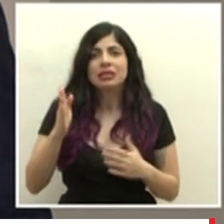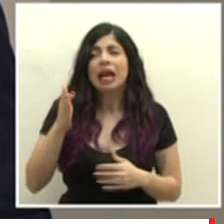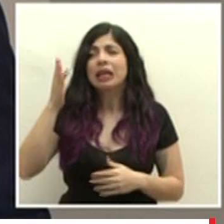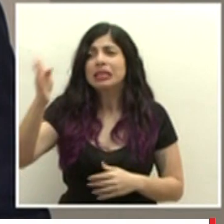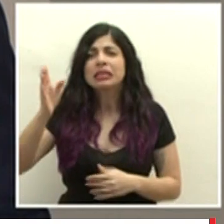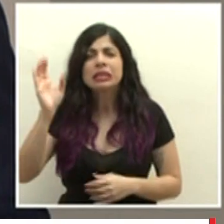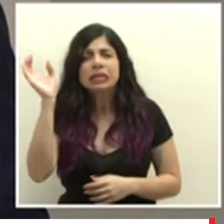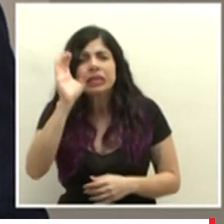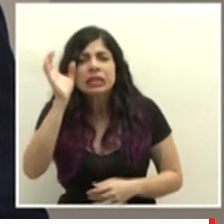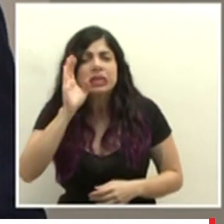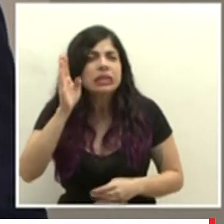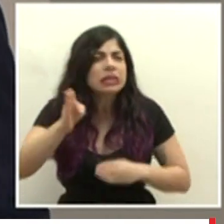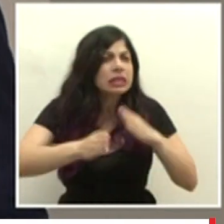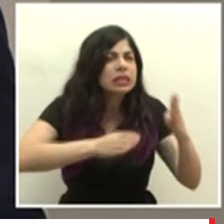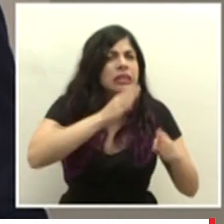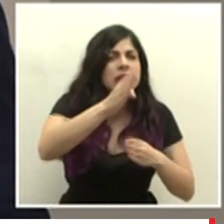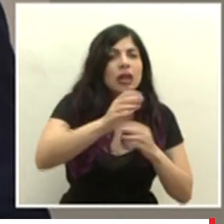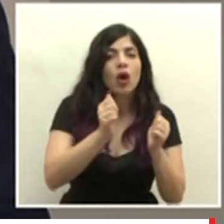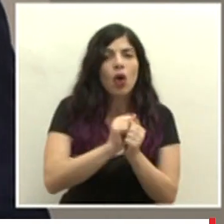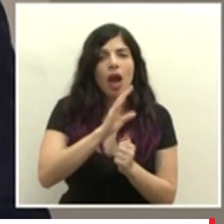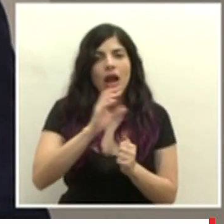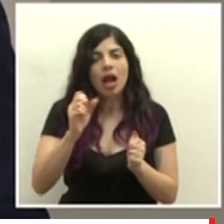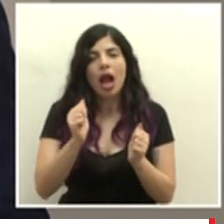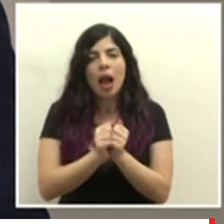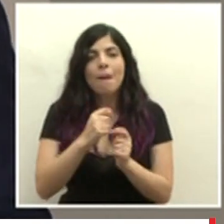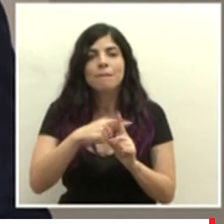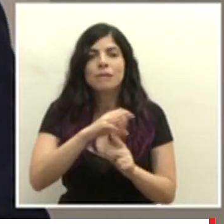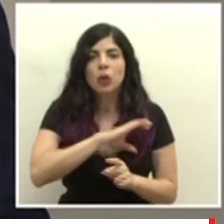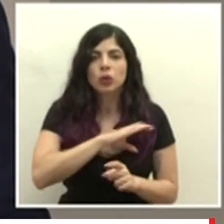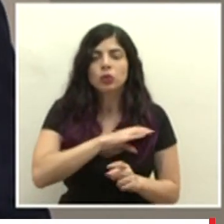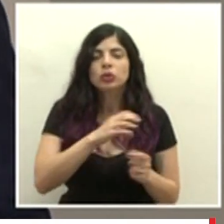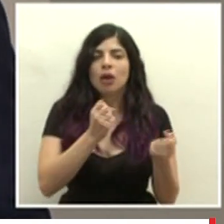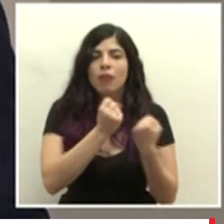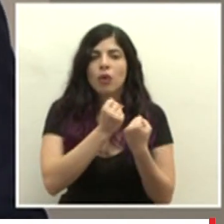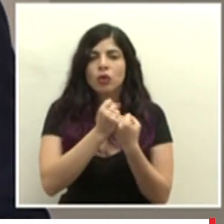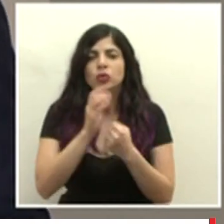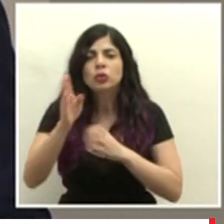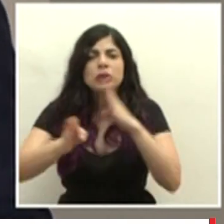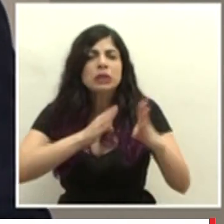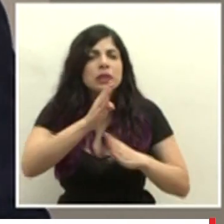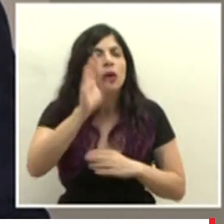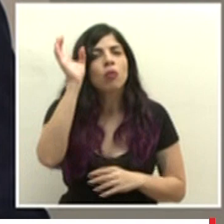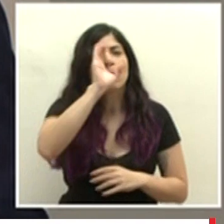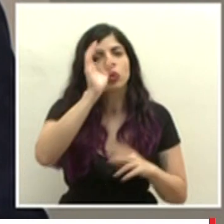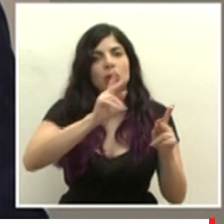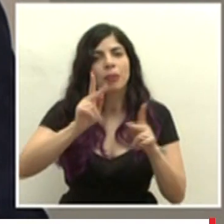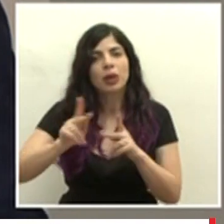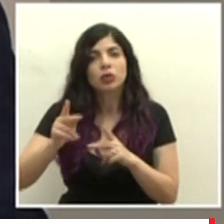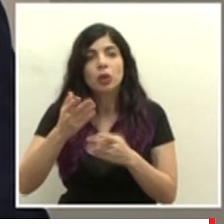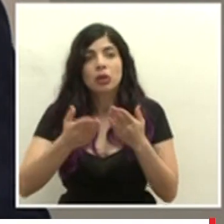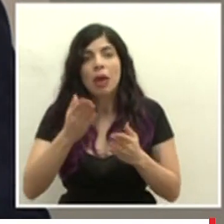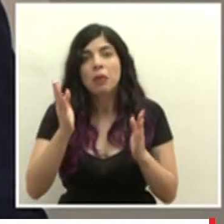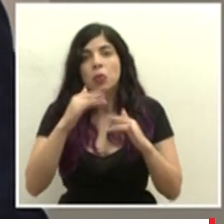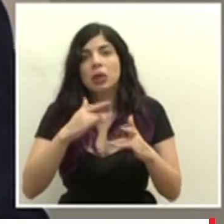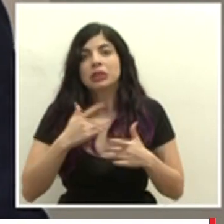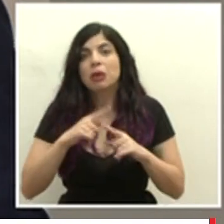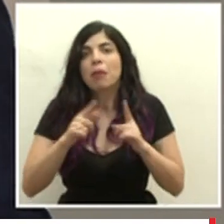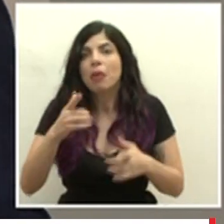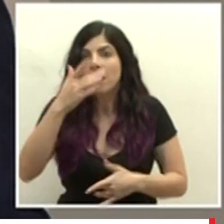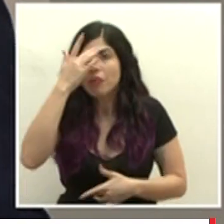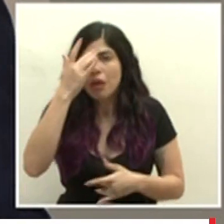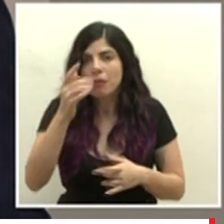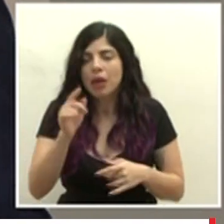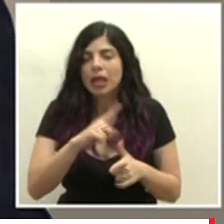campo a buscar proactivamente con la caja, con fuerza pública, ¿verdad?, con apoyo, para buscar personas asintomáticas también. Y eso es parte de